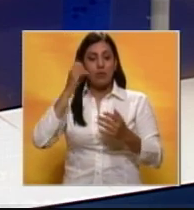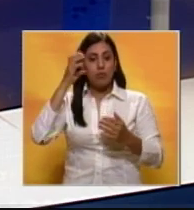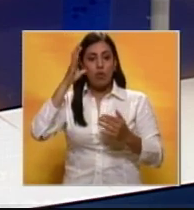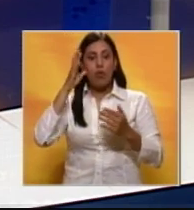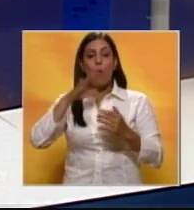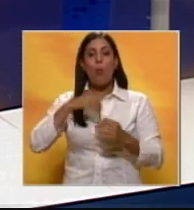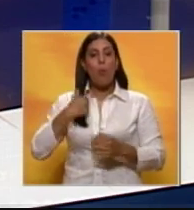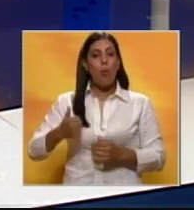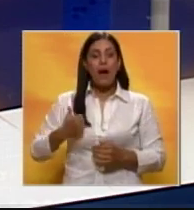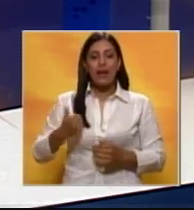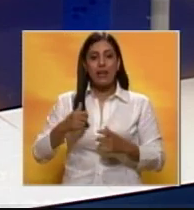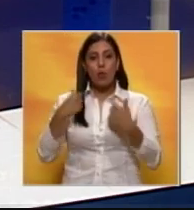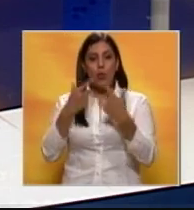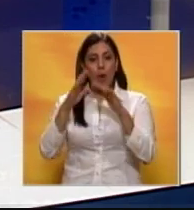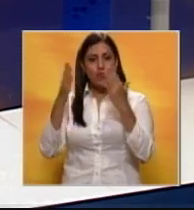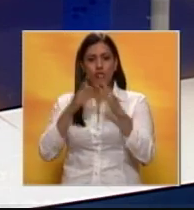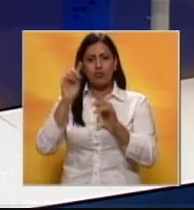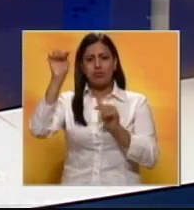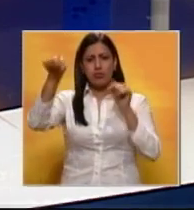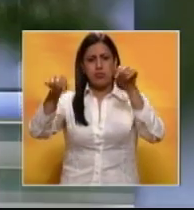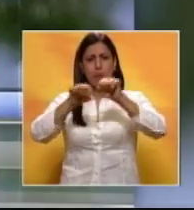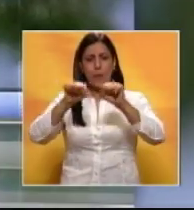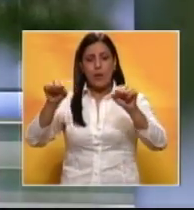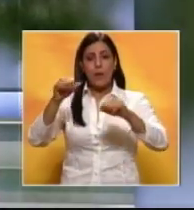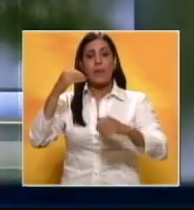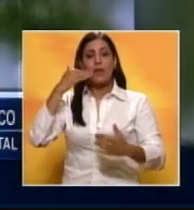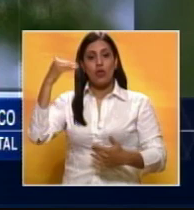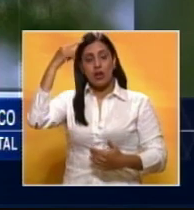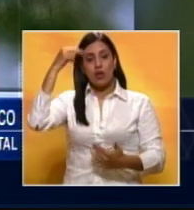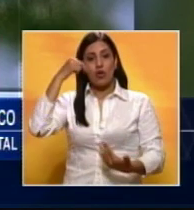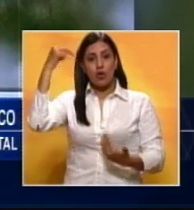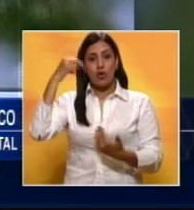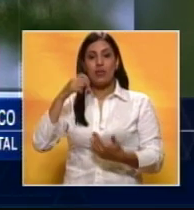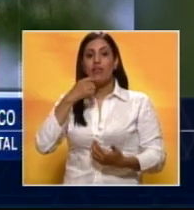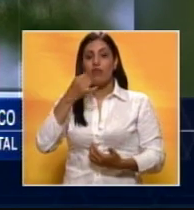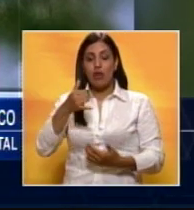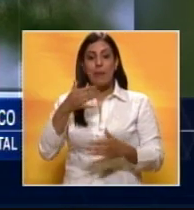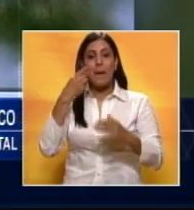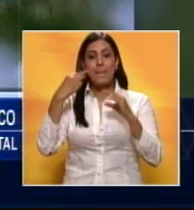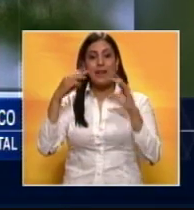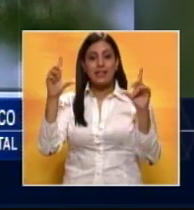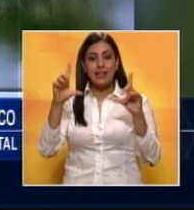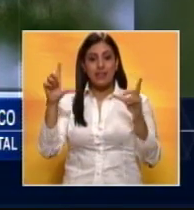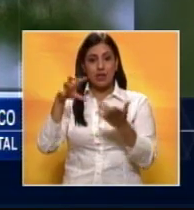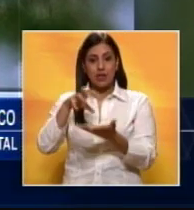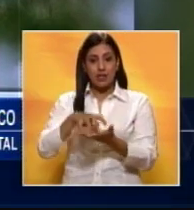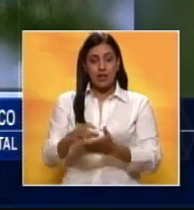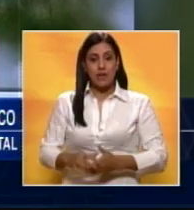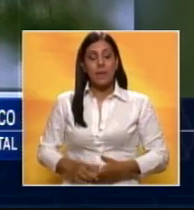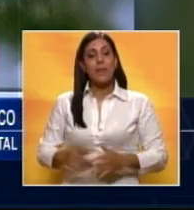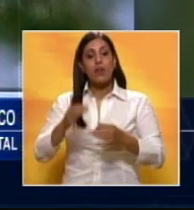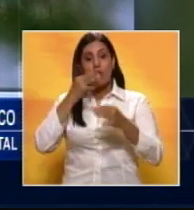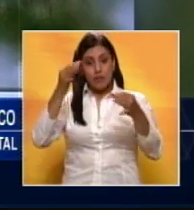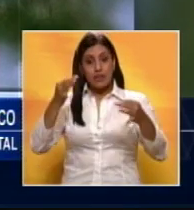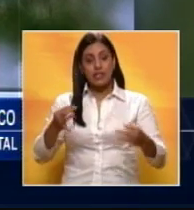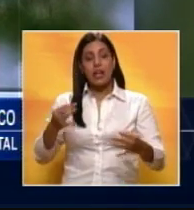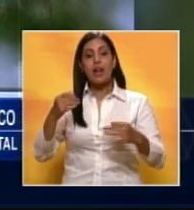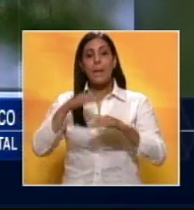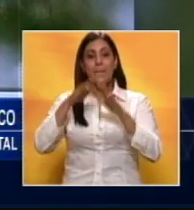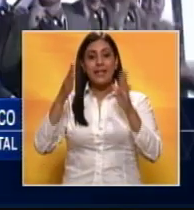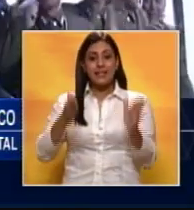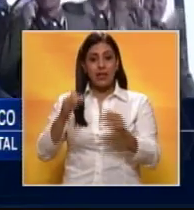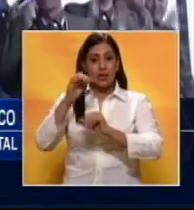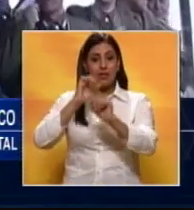alcanzar cualquier parte del mundo. Así lo anunció el gobierno norcoreano a través de un mensaje en su televisión estatal. En una nota oficial, el